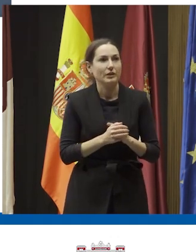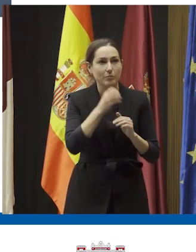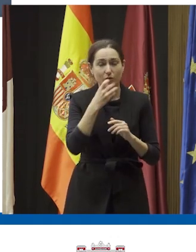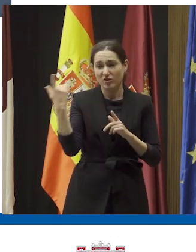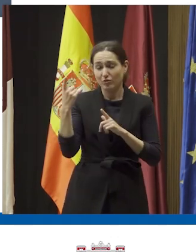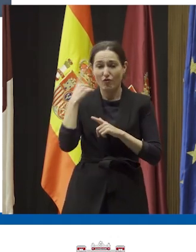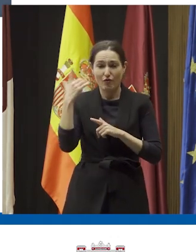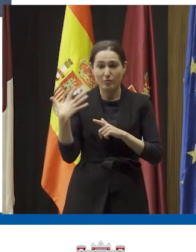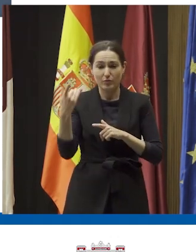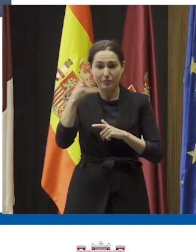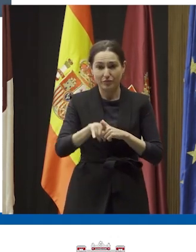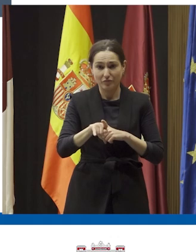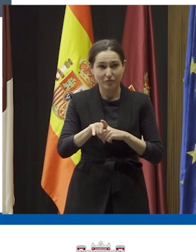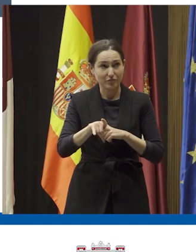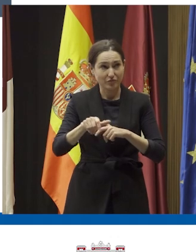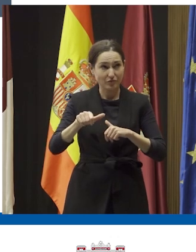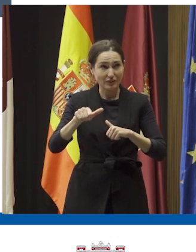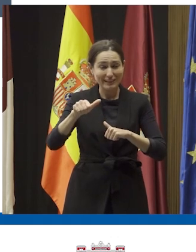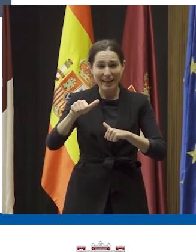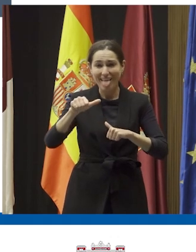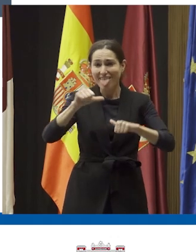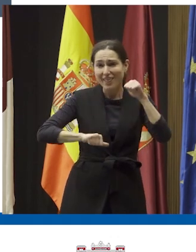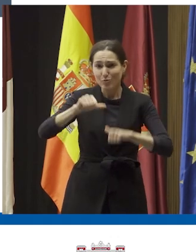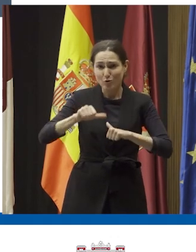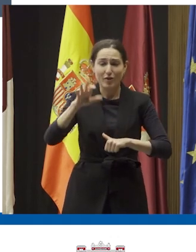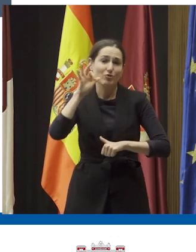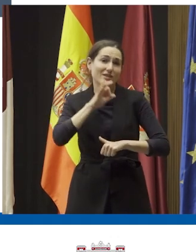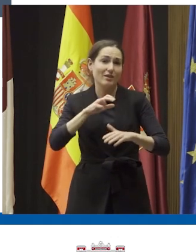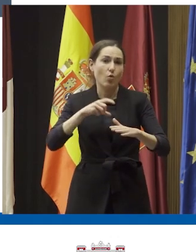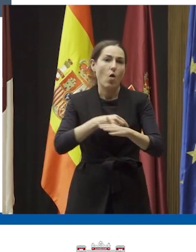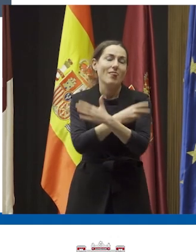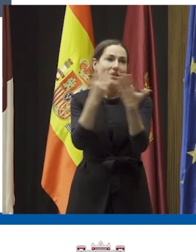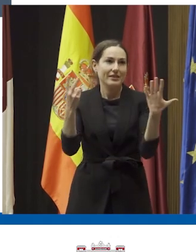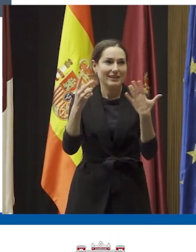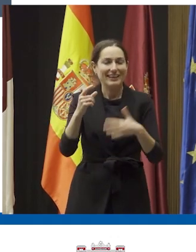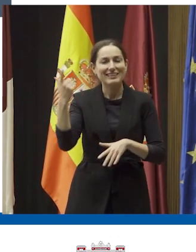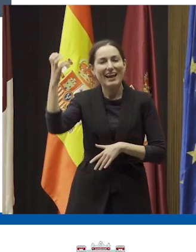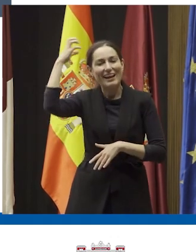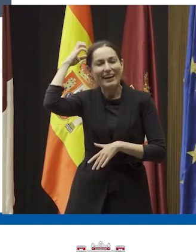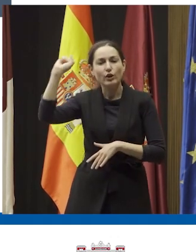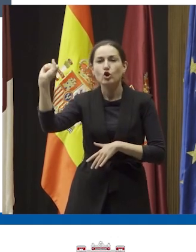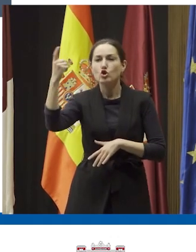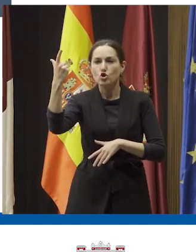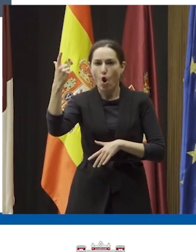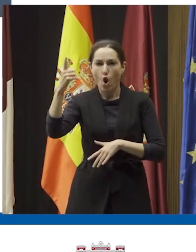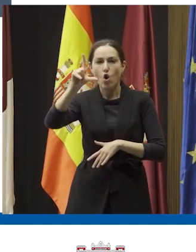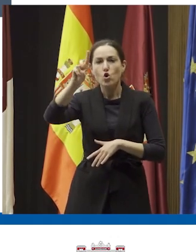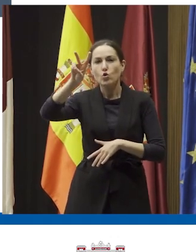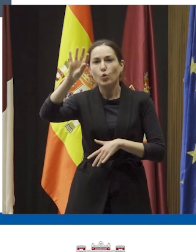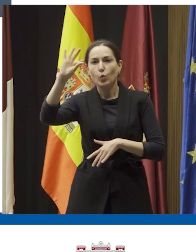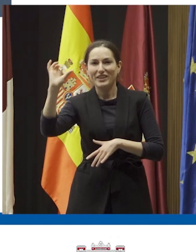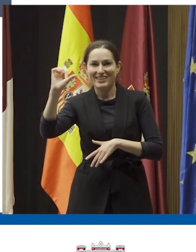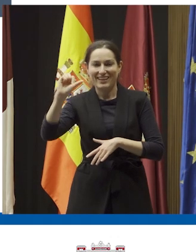famoso de los cirujanos, siglo XVII, el rey Sol, el rey grande, el rey Sol francés, Luis XIV. Luis